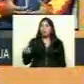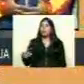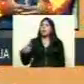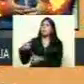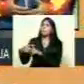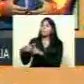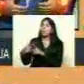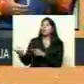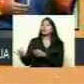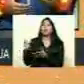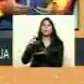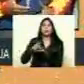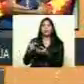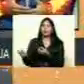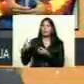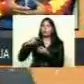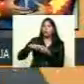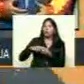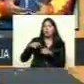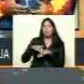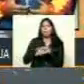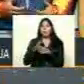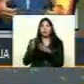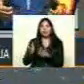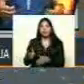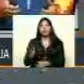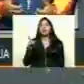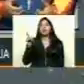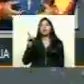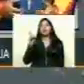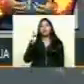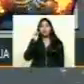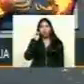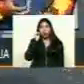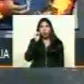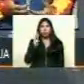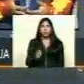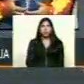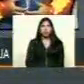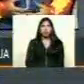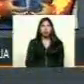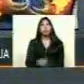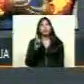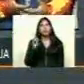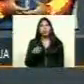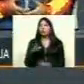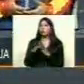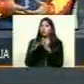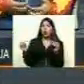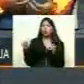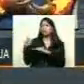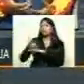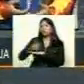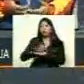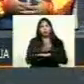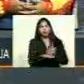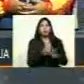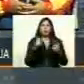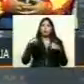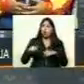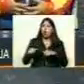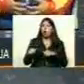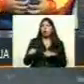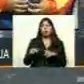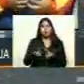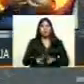quienes se encuentran aquí presentes, a la Autoridad Única y a todas las expresiones de gobierno desde el nivel regional que están abocados al rescate de